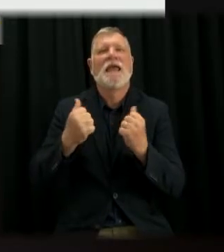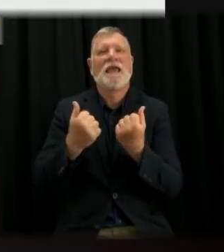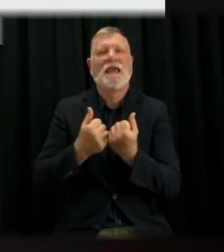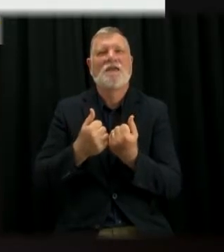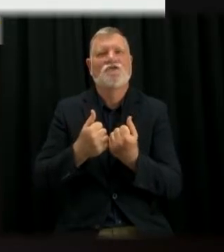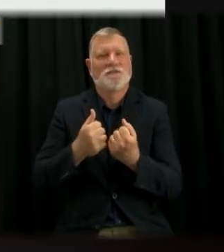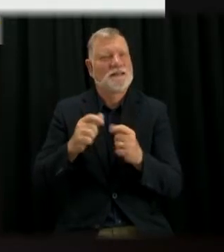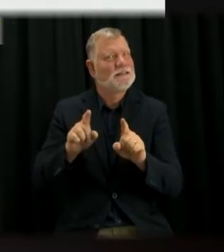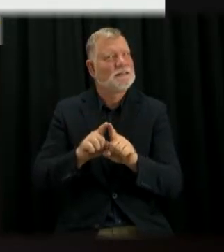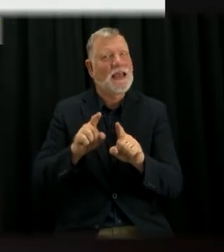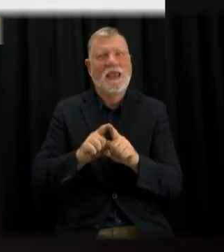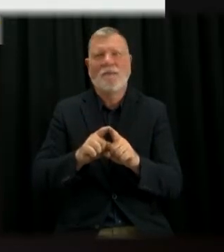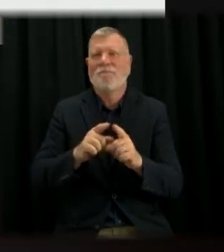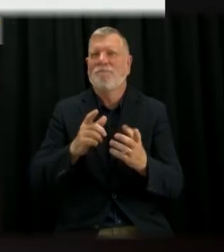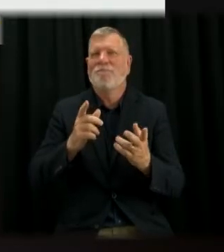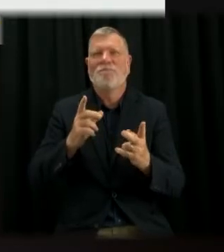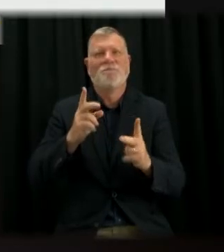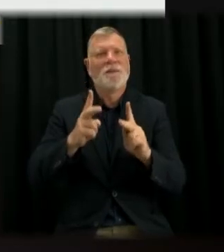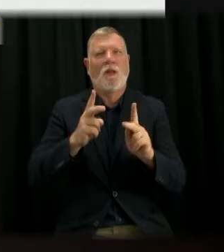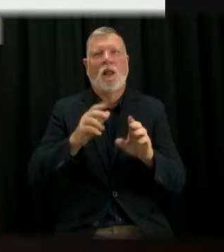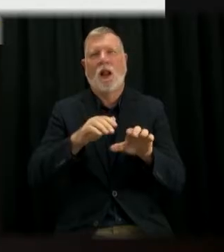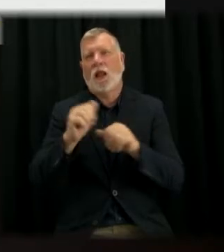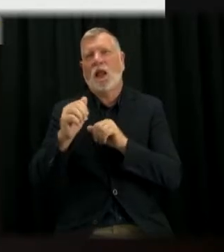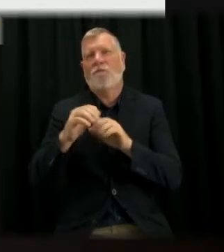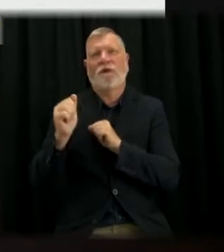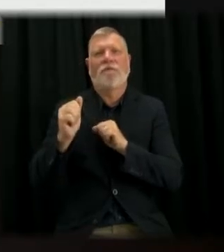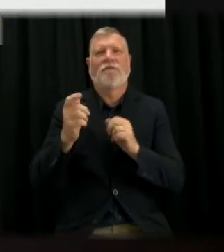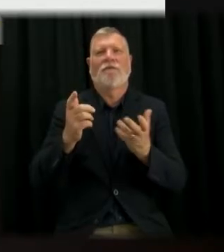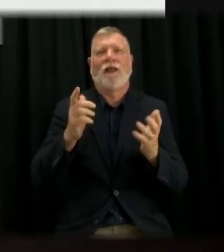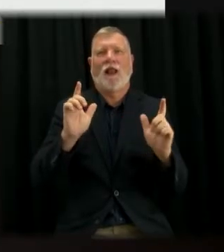que muchas agencias están encarando la misma falta de personal.